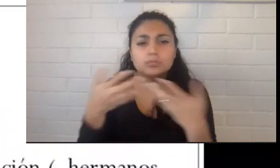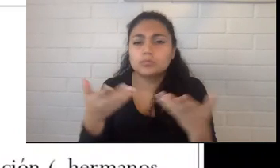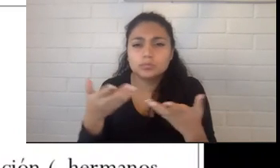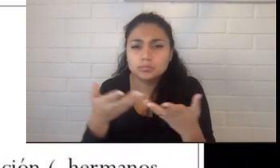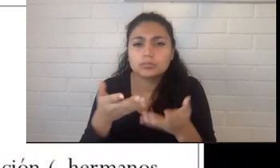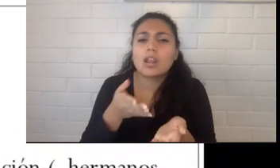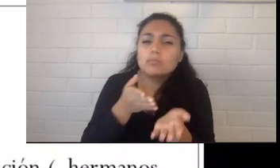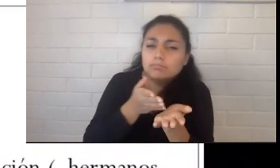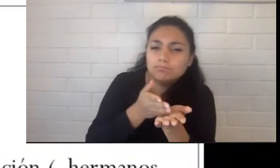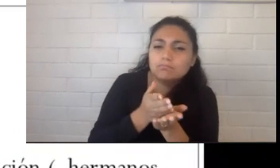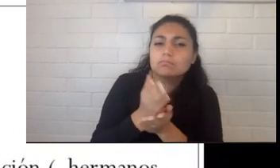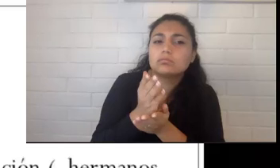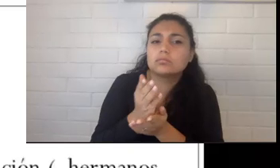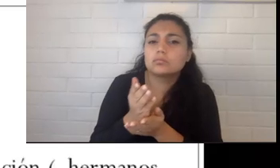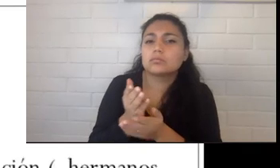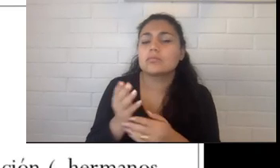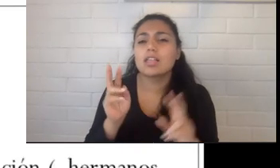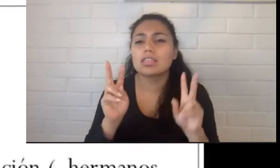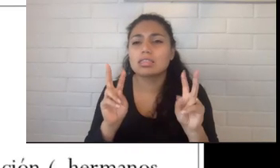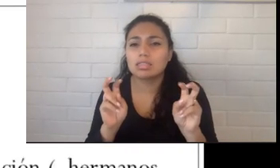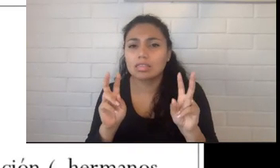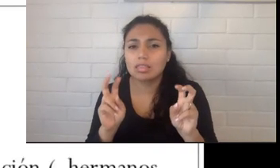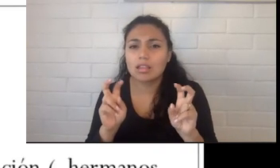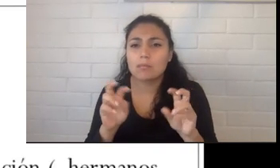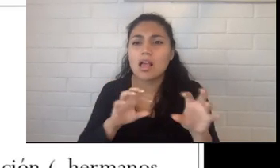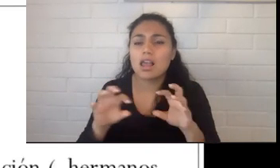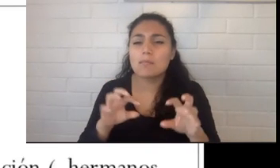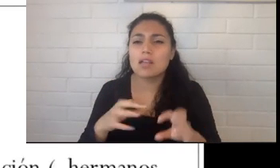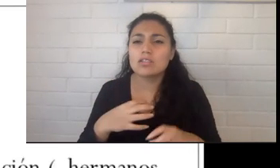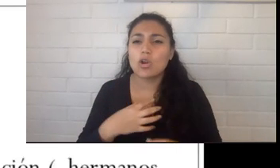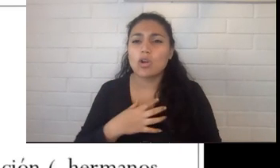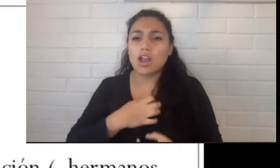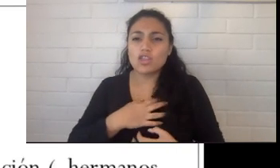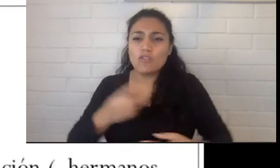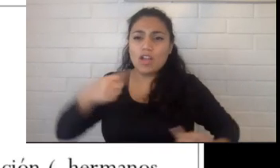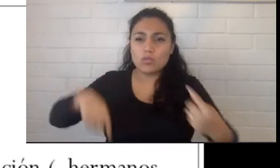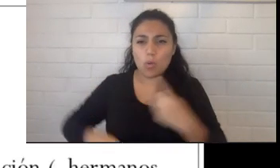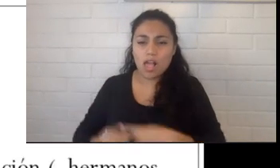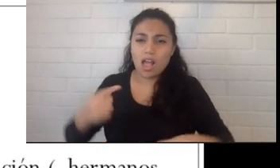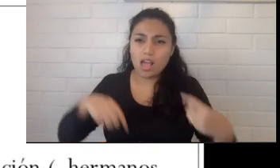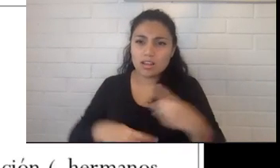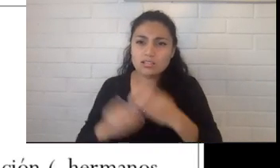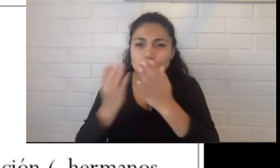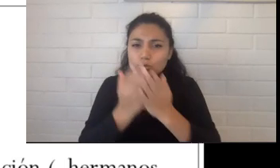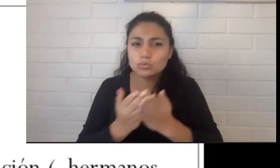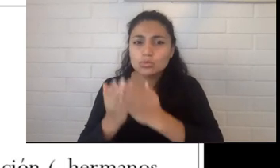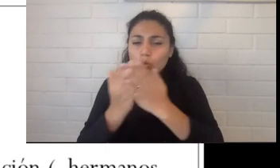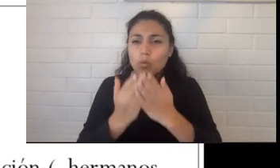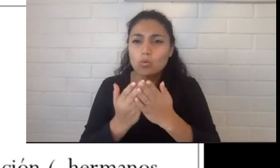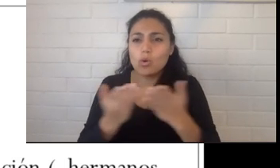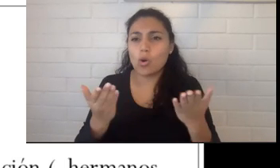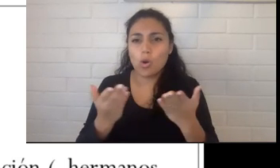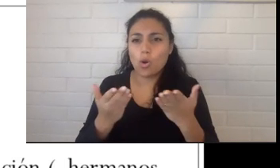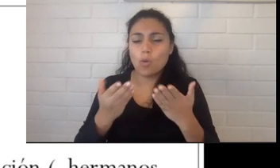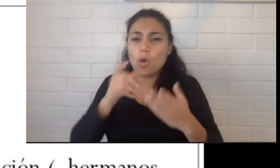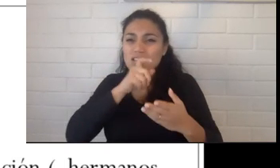como lo habíamos dicho anteriormente, por los temas de los elementos cardiovasculares, el estudio de cómo es el